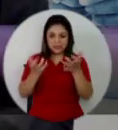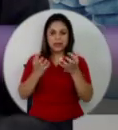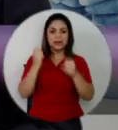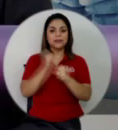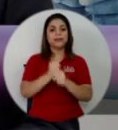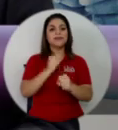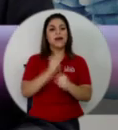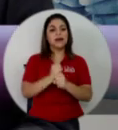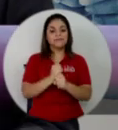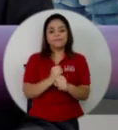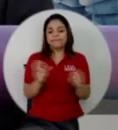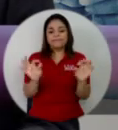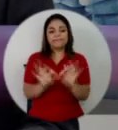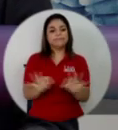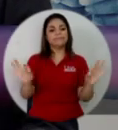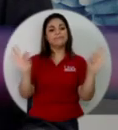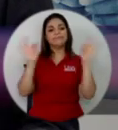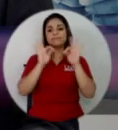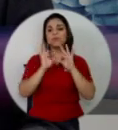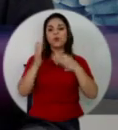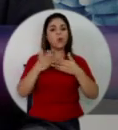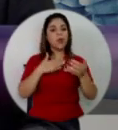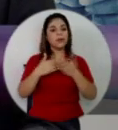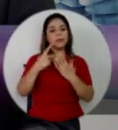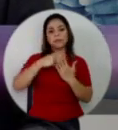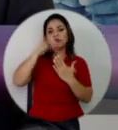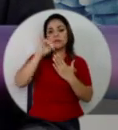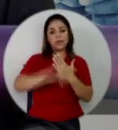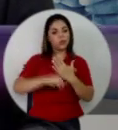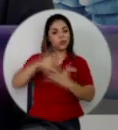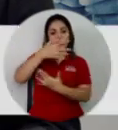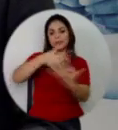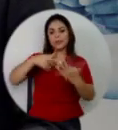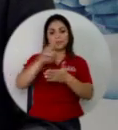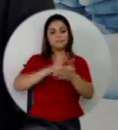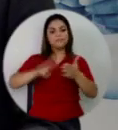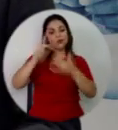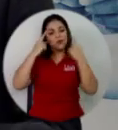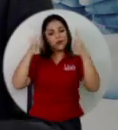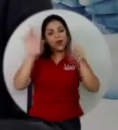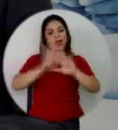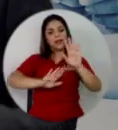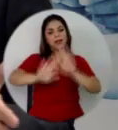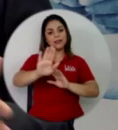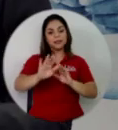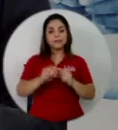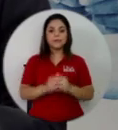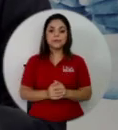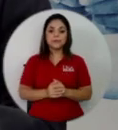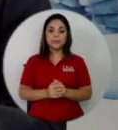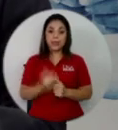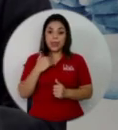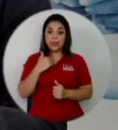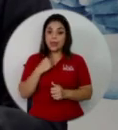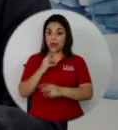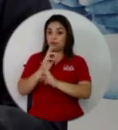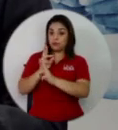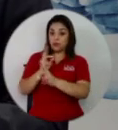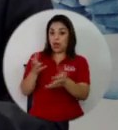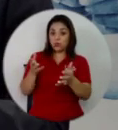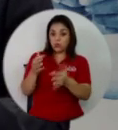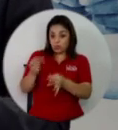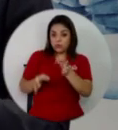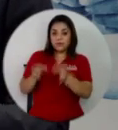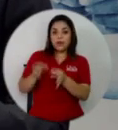cualquier proyecto de trabajo interuniversitario pueda llevarse adelante y dar los resultados que lo